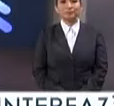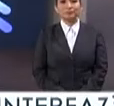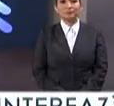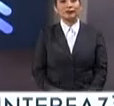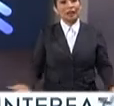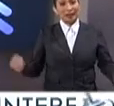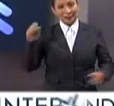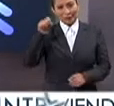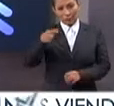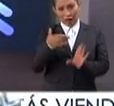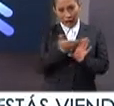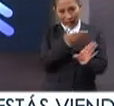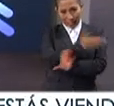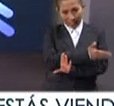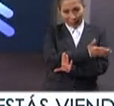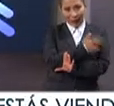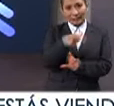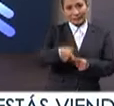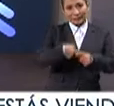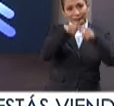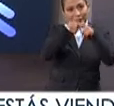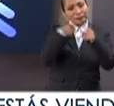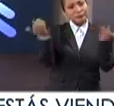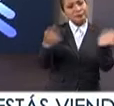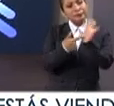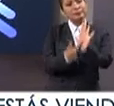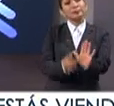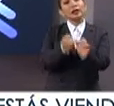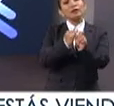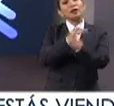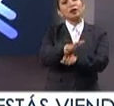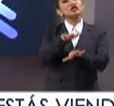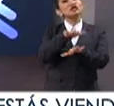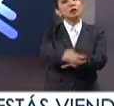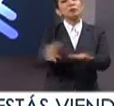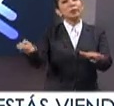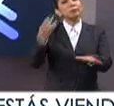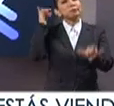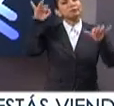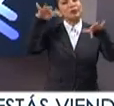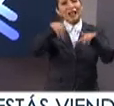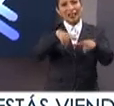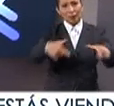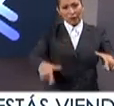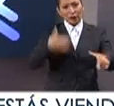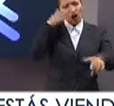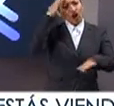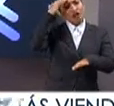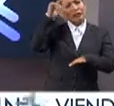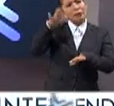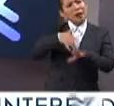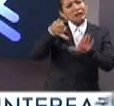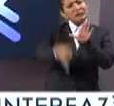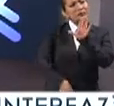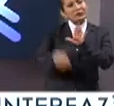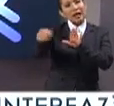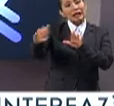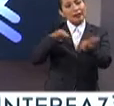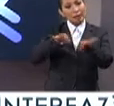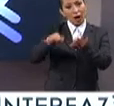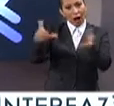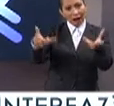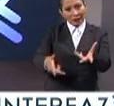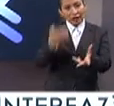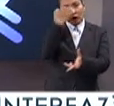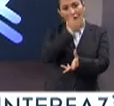precisamente antes del corte le presentamos información sobre un foro lingüística en onna me invitó a conocer más detalles de la labor que